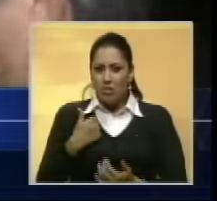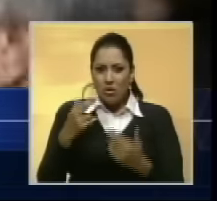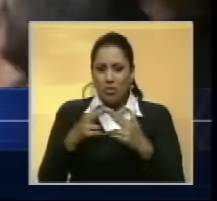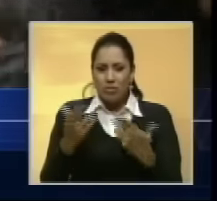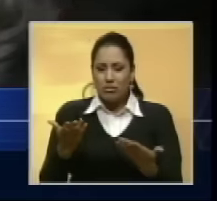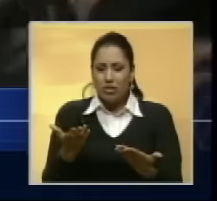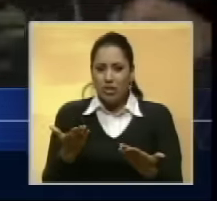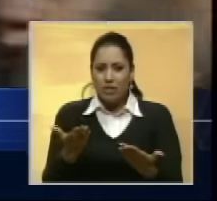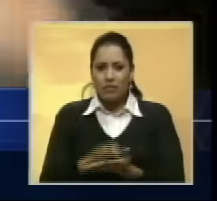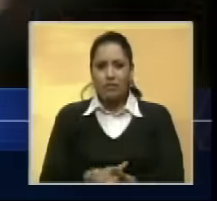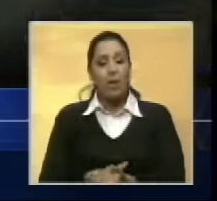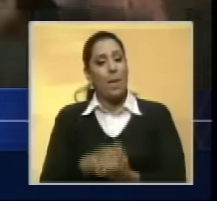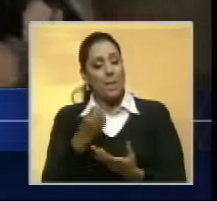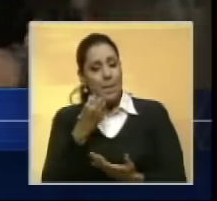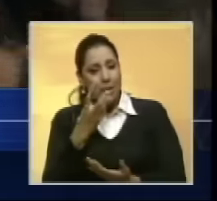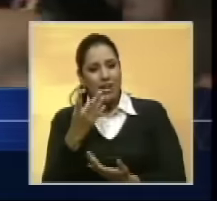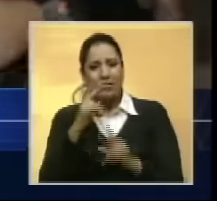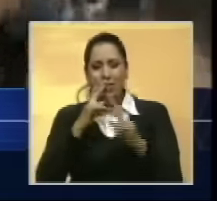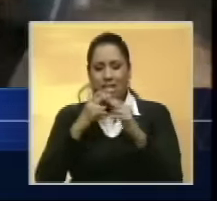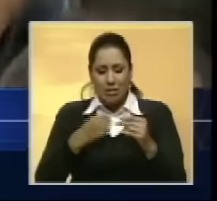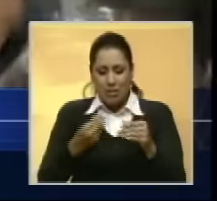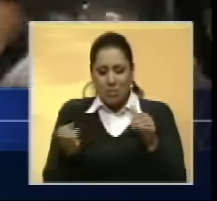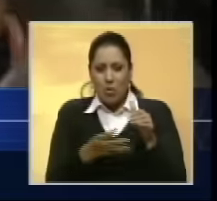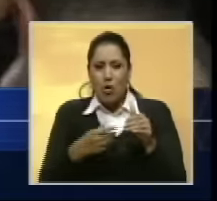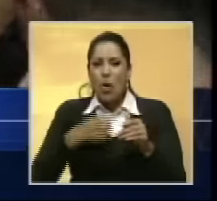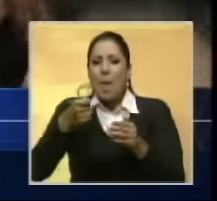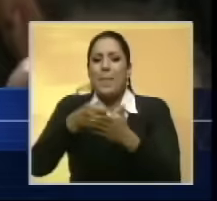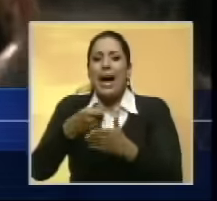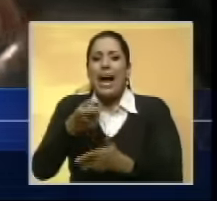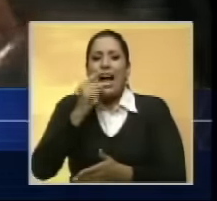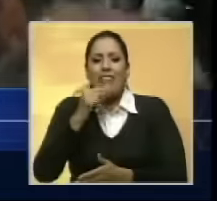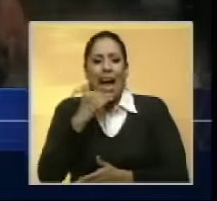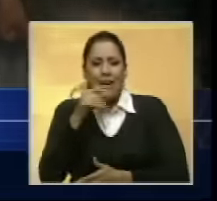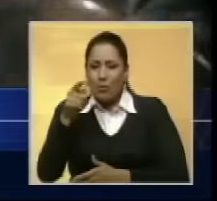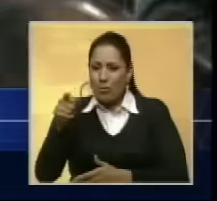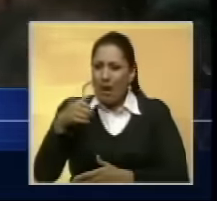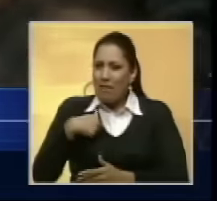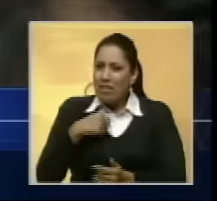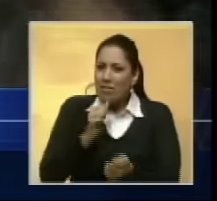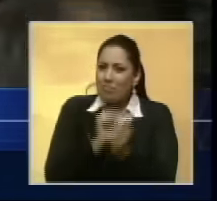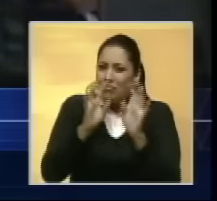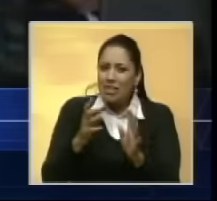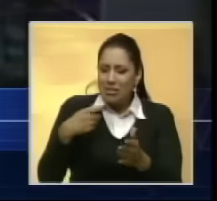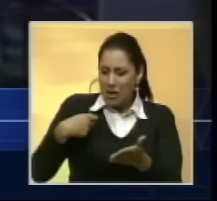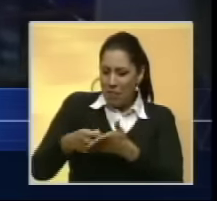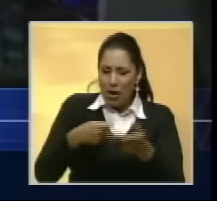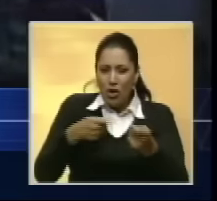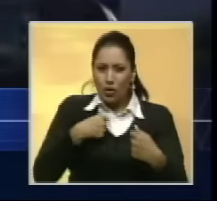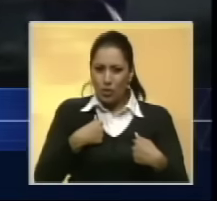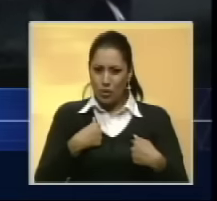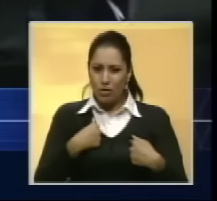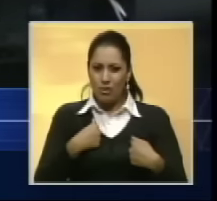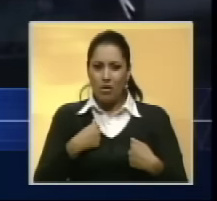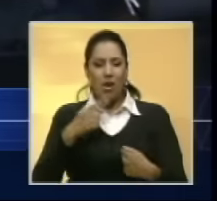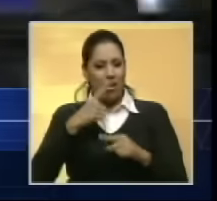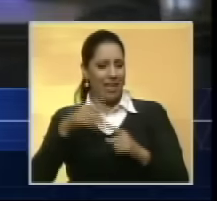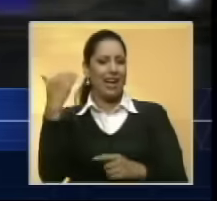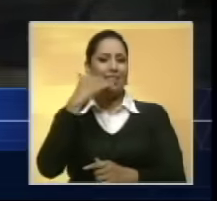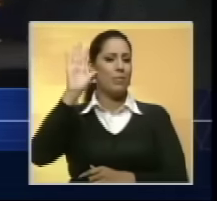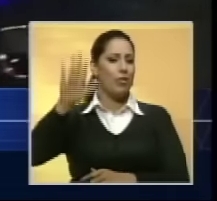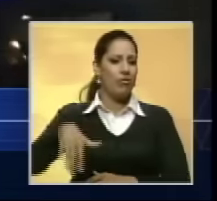Néstor. Néstor no te soltaba una moneda, no pagaba un café. ¿Usted piensa que me van a dar la plata de ellos para manejar? No me haga reír,